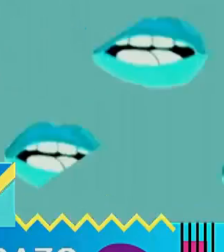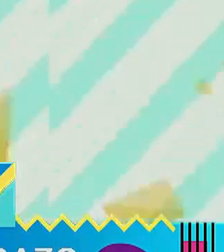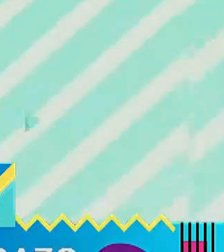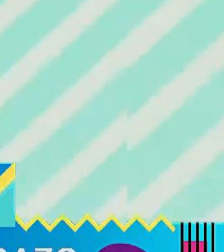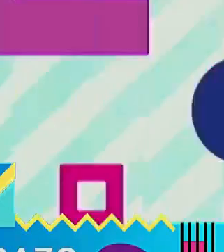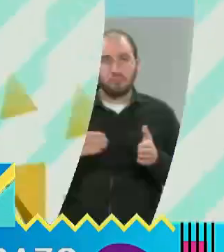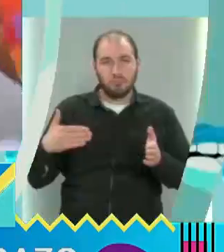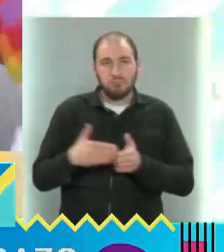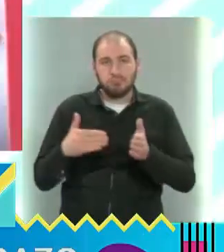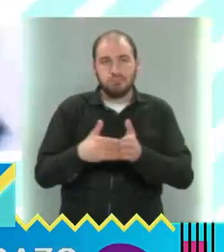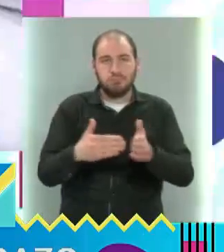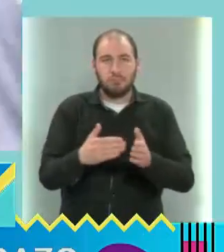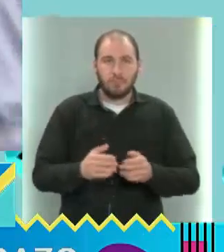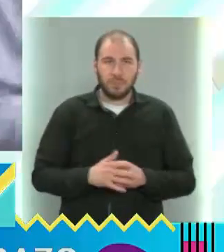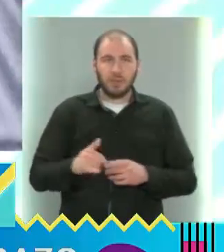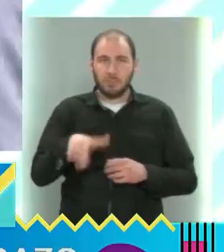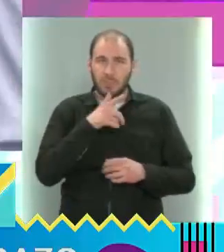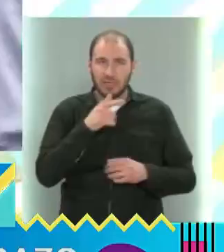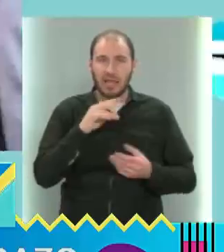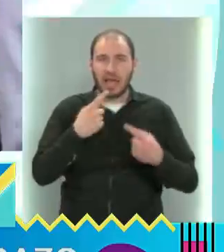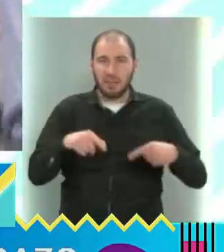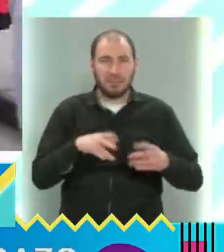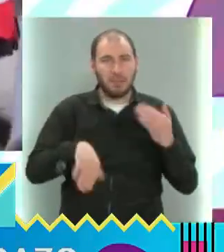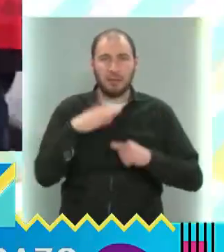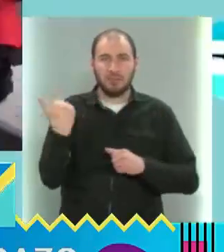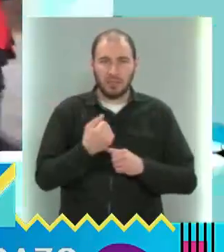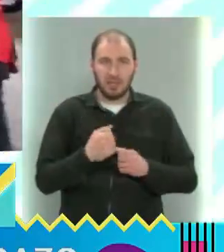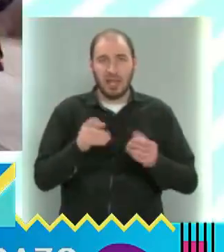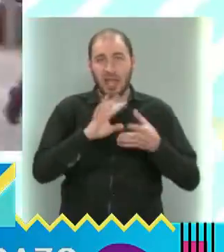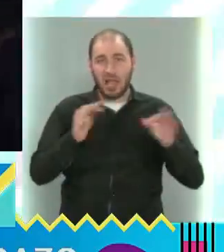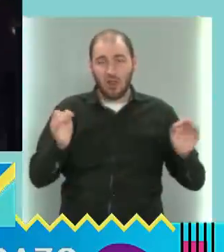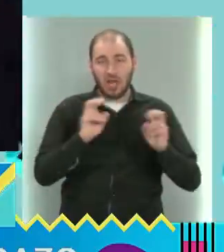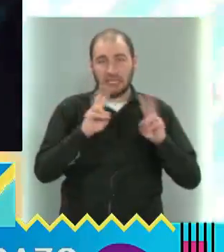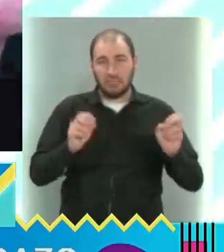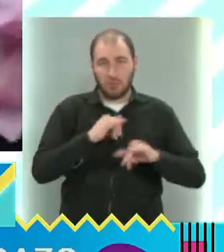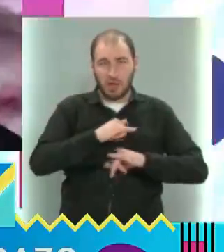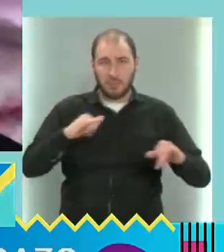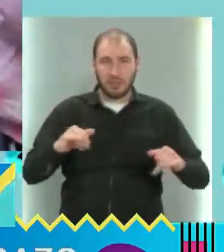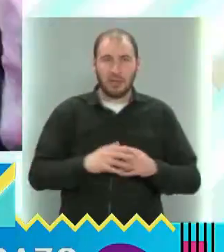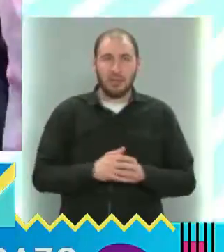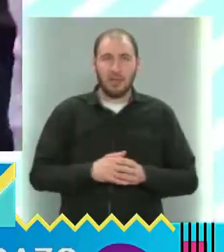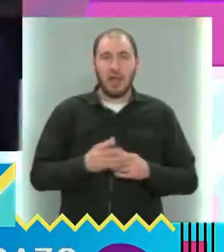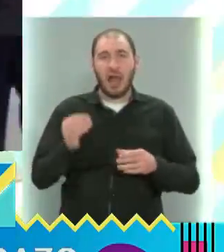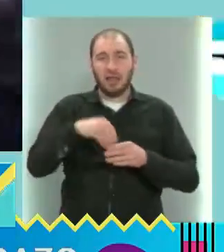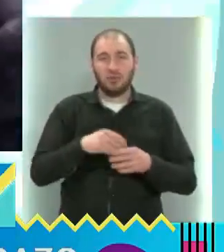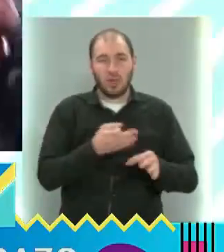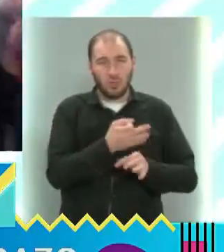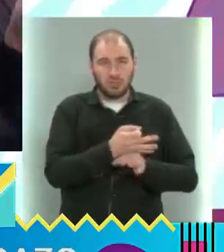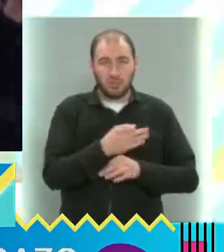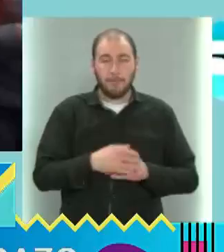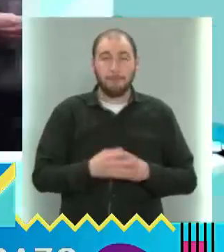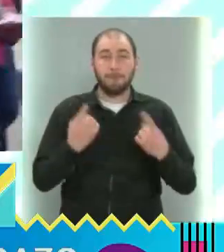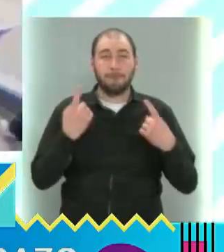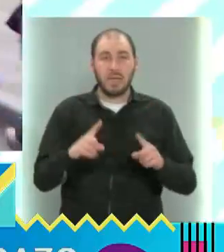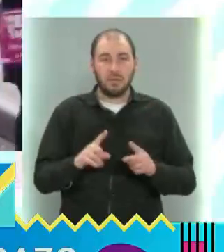obstaculizarla. Por supuesto que nos parece la herramienta fundamental, es el eslogan de la campaña, digamos, parte de la educación.